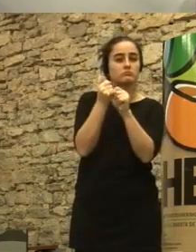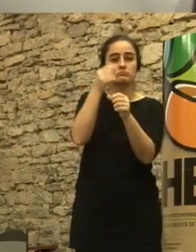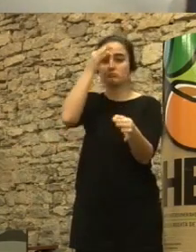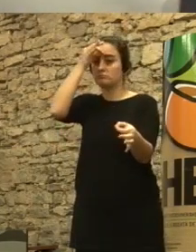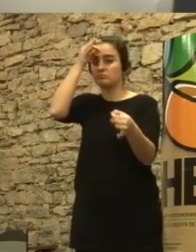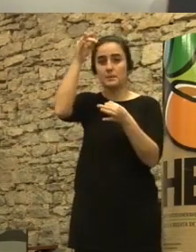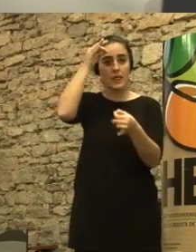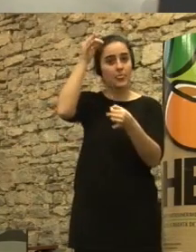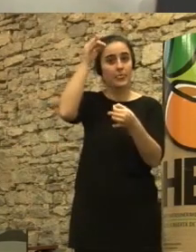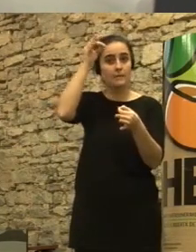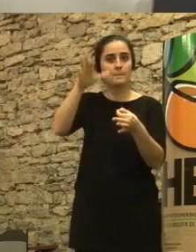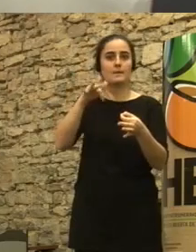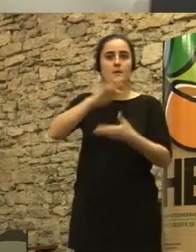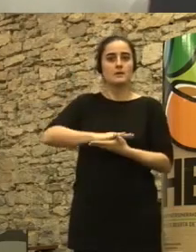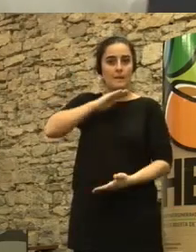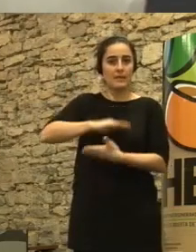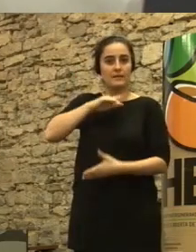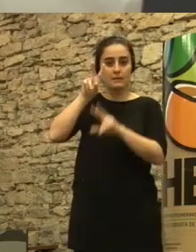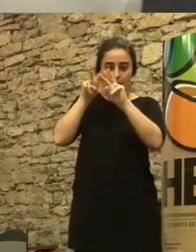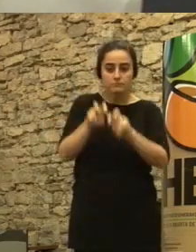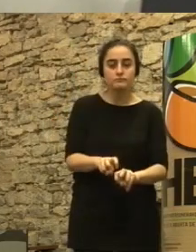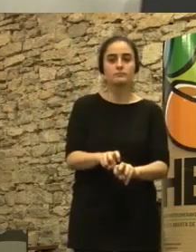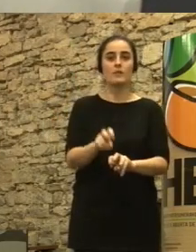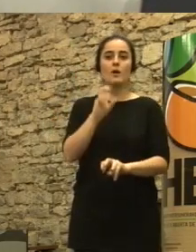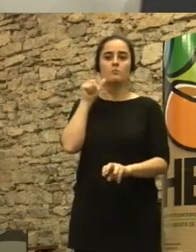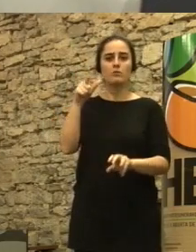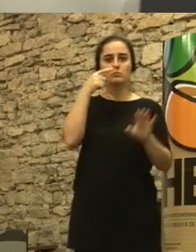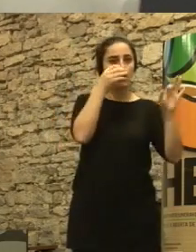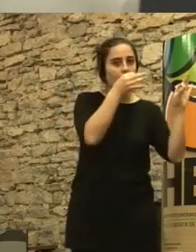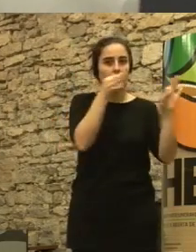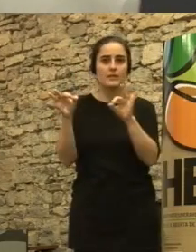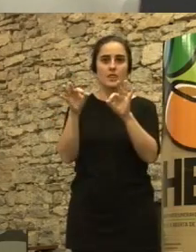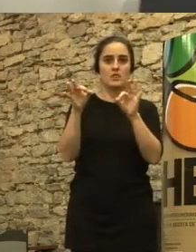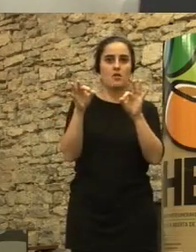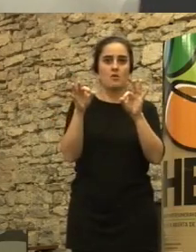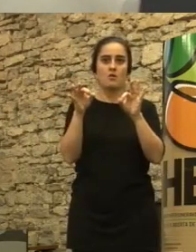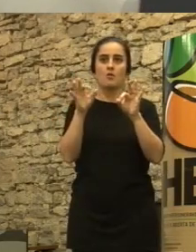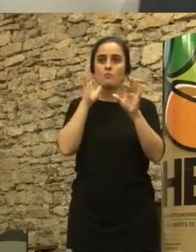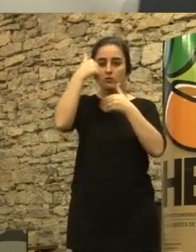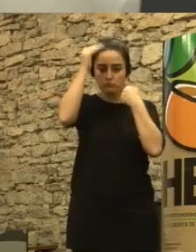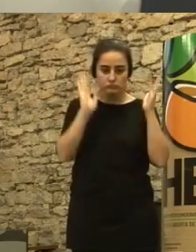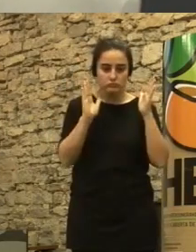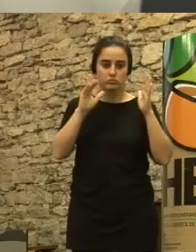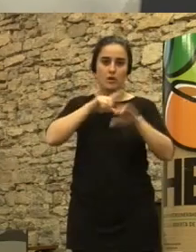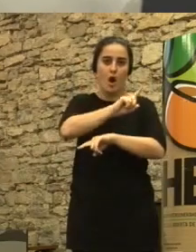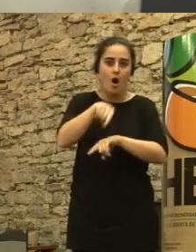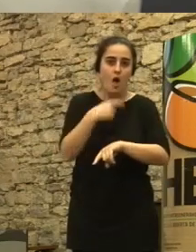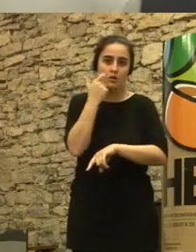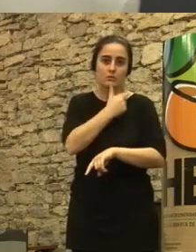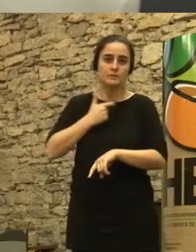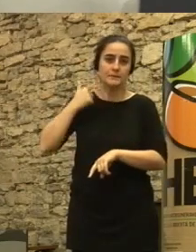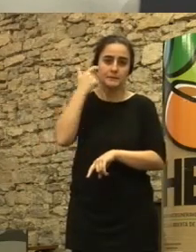y capacidad analítica, por su gran atención, que son capaces de aguantar durante horas y